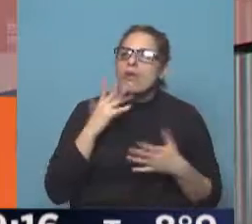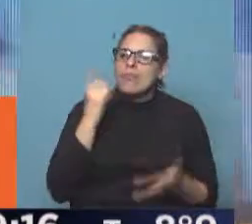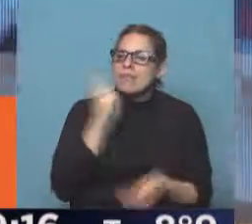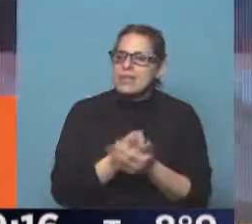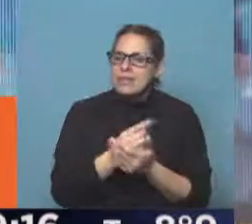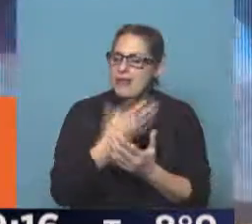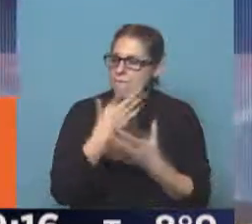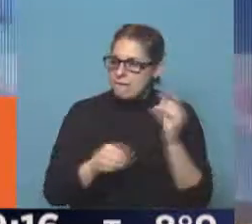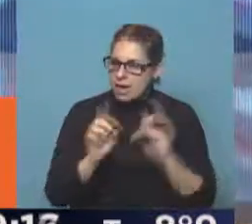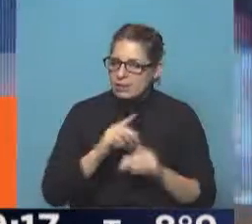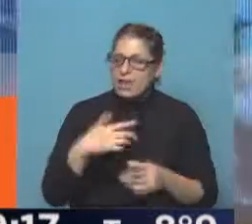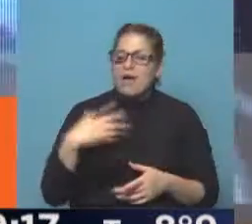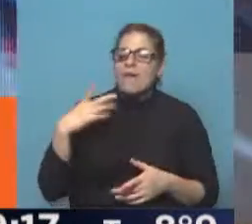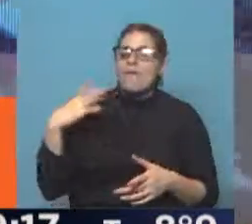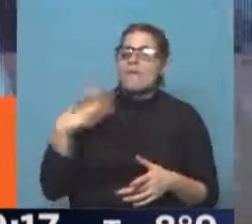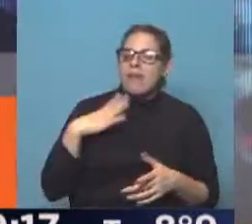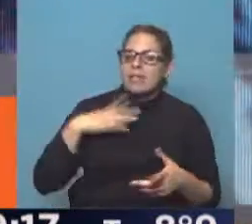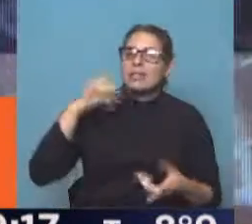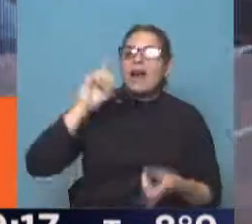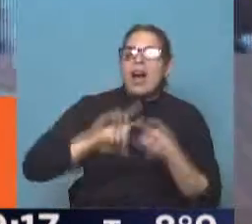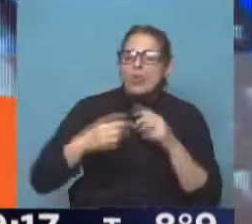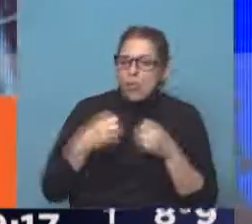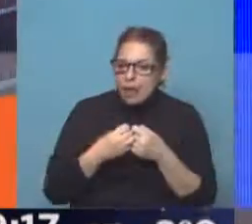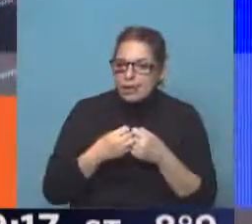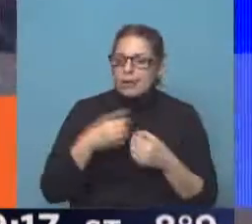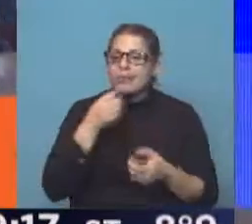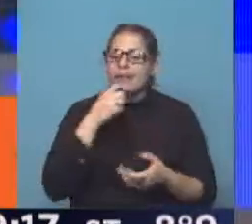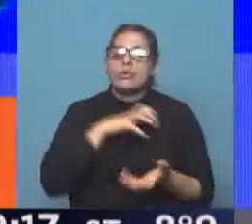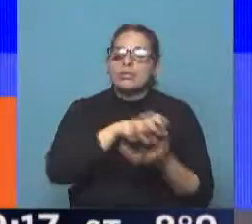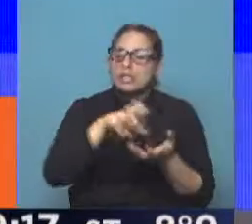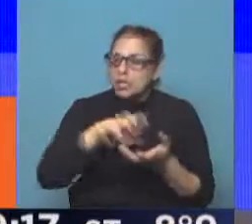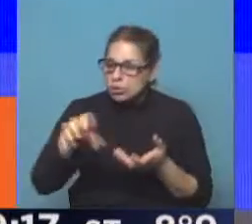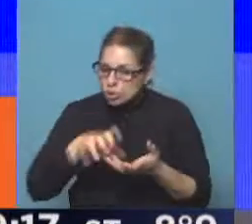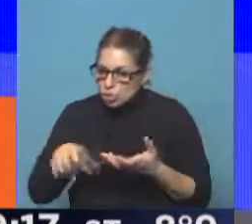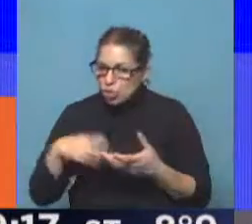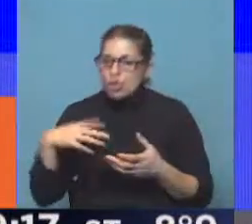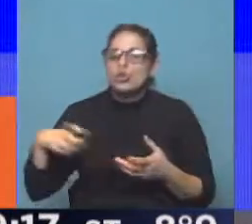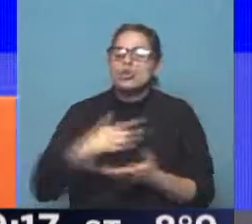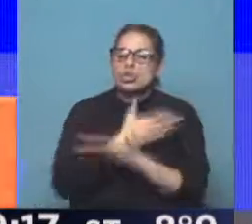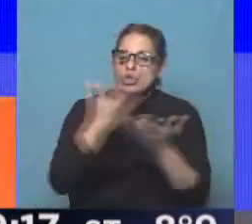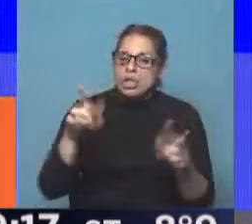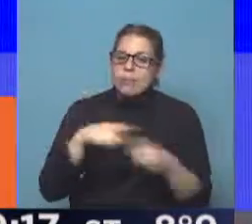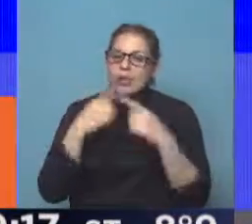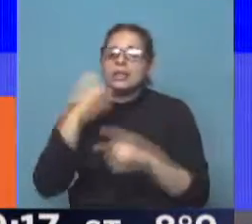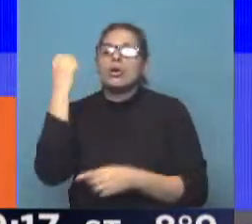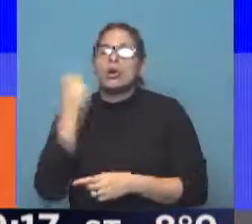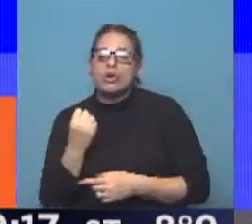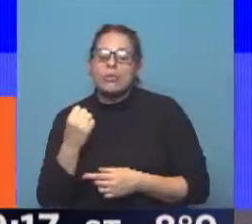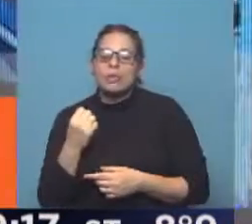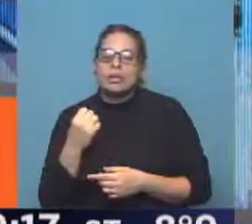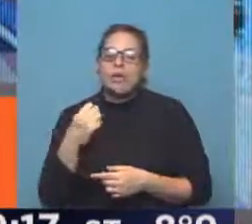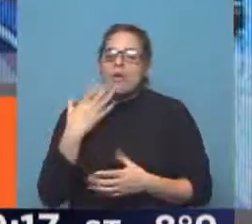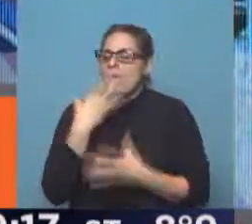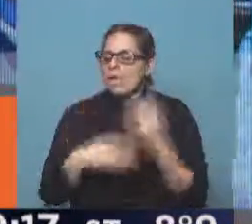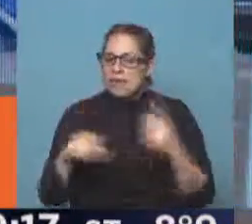no fueron consensuadas, con sectores, como te decía, de todo el arco social, político y económico, y que